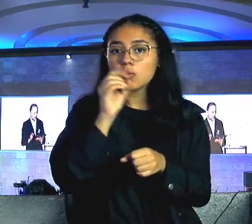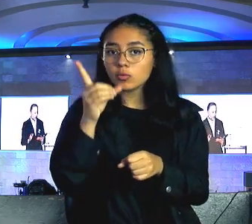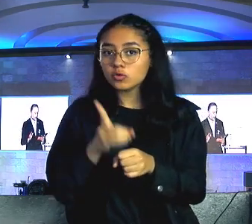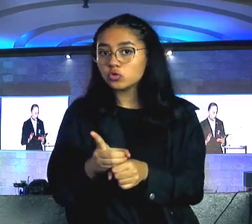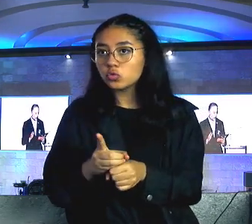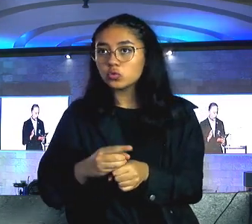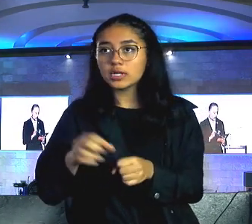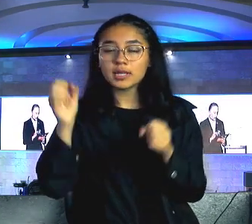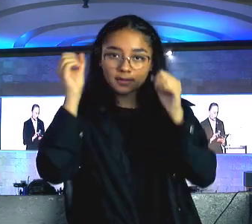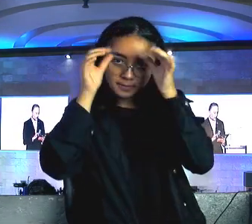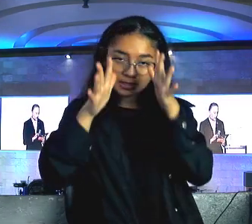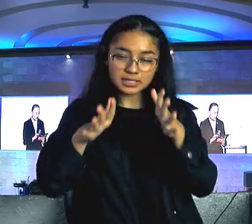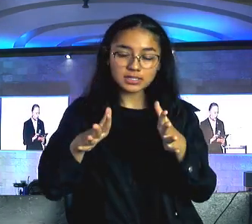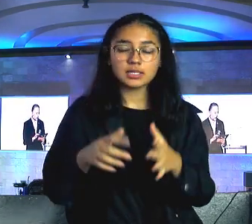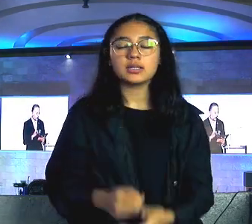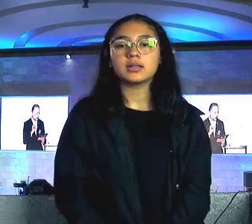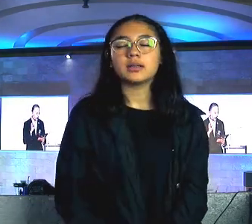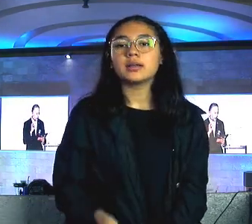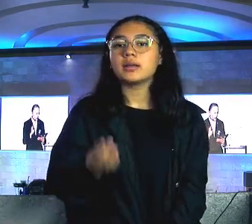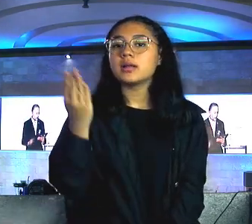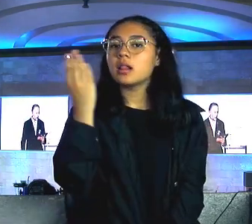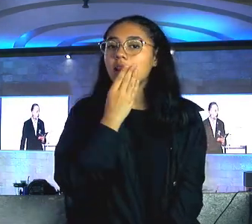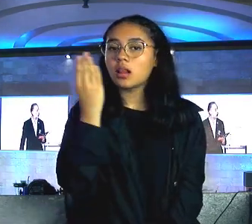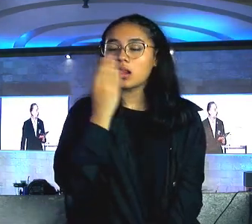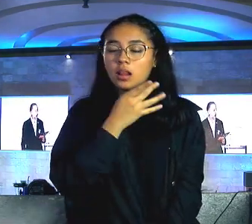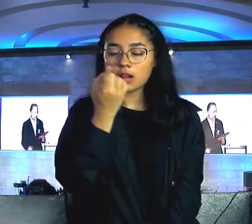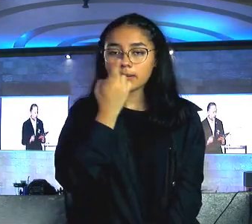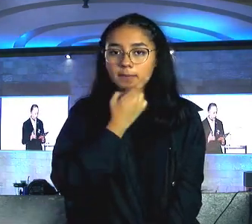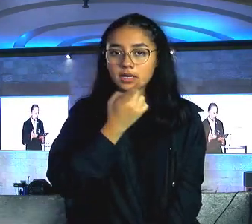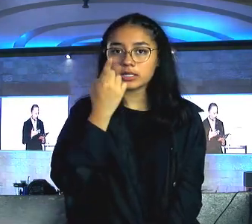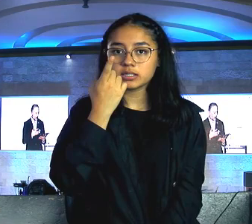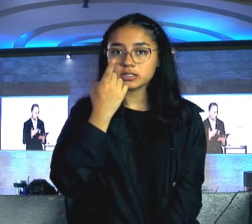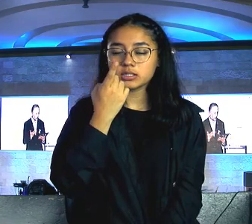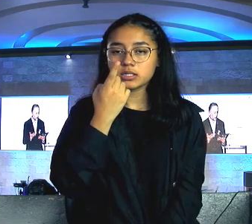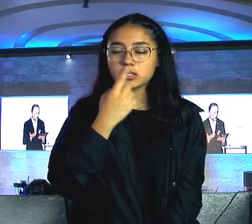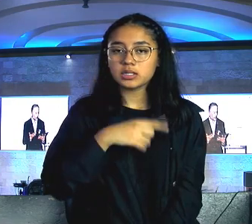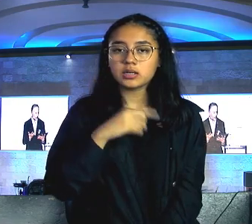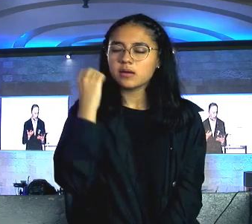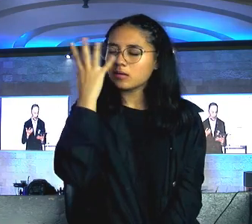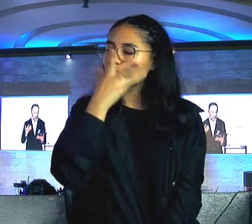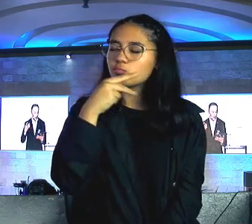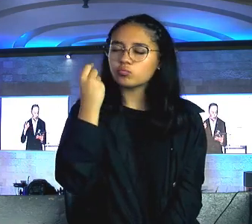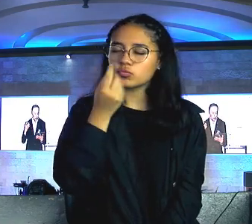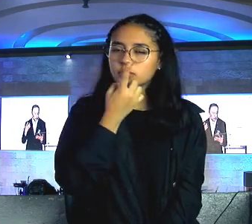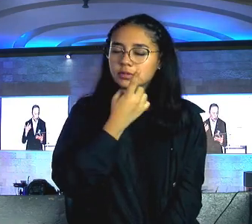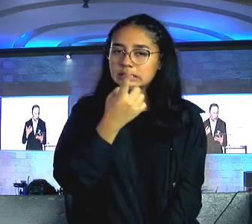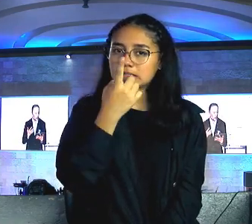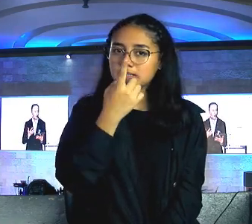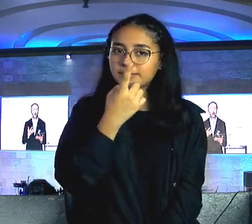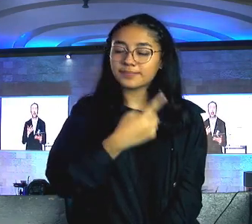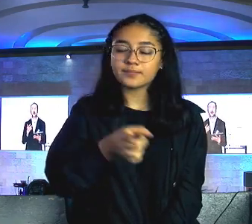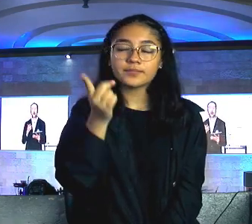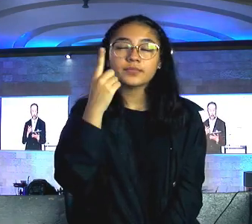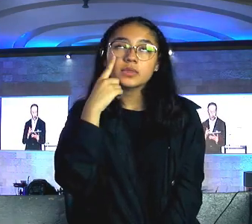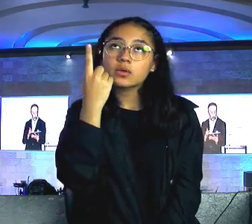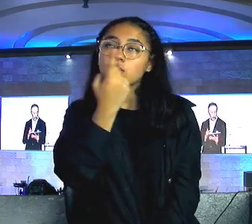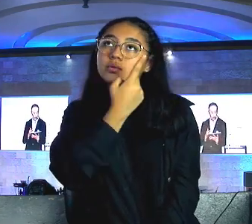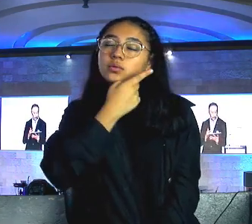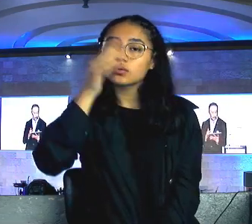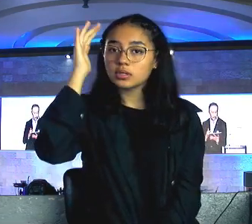En 2 de Crónicas capítulo 16 versículo 9, fíjate qué hermoso lo dice aquí. Los ojos del